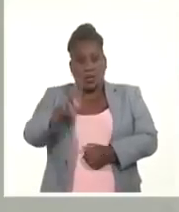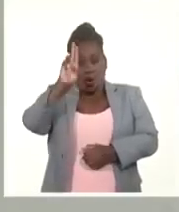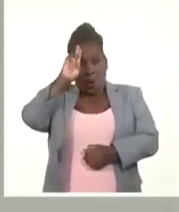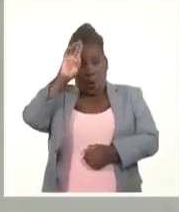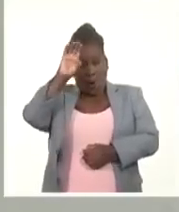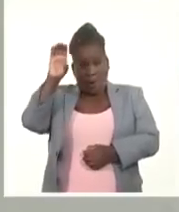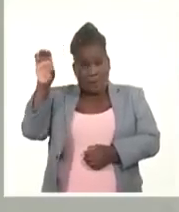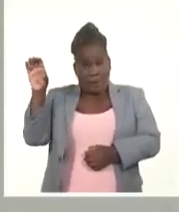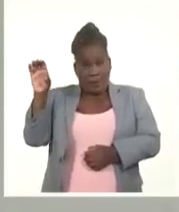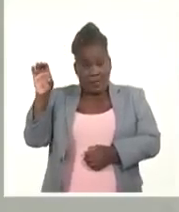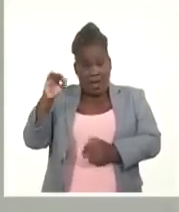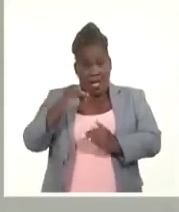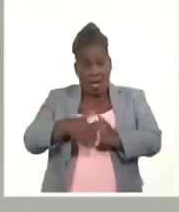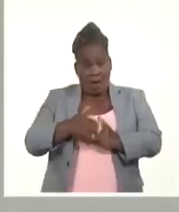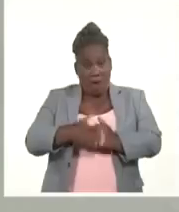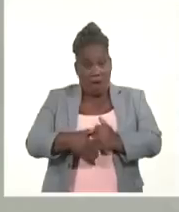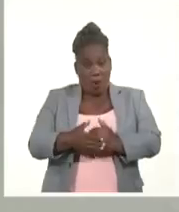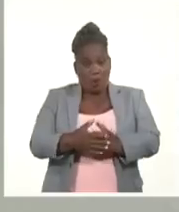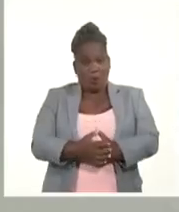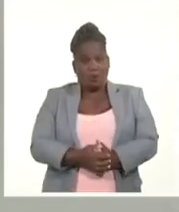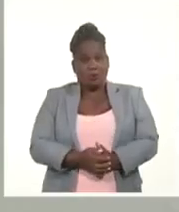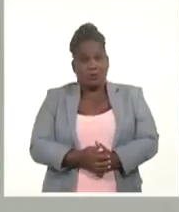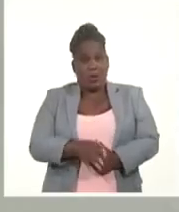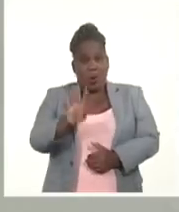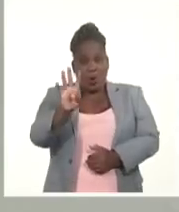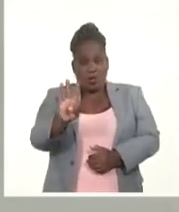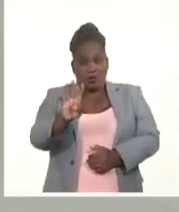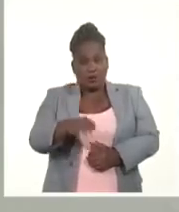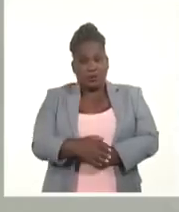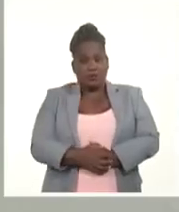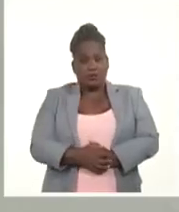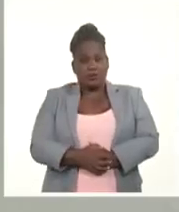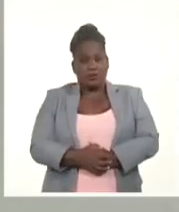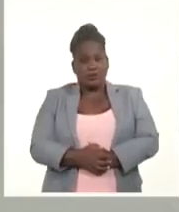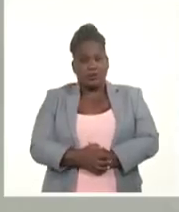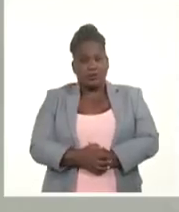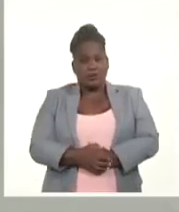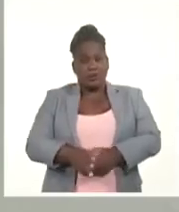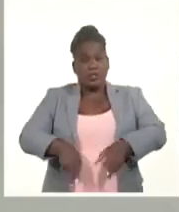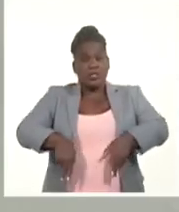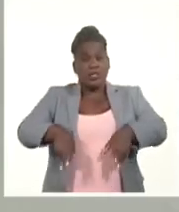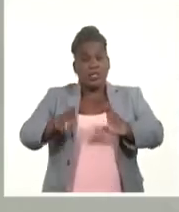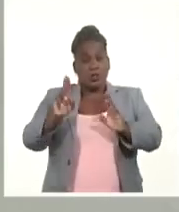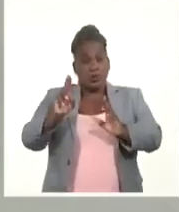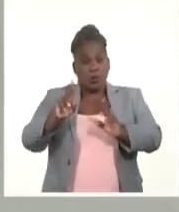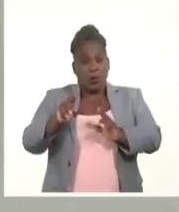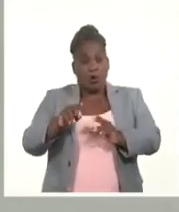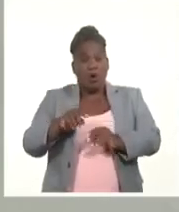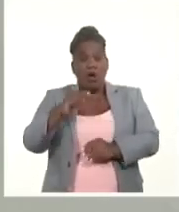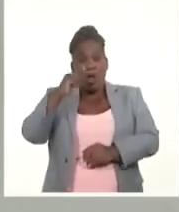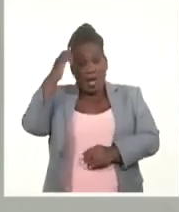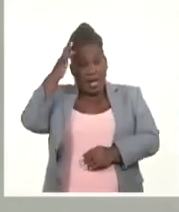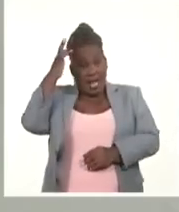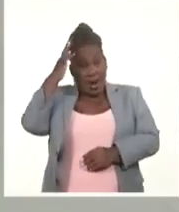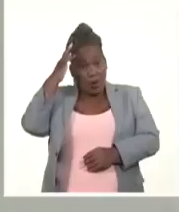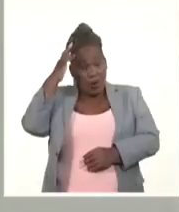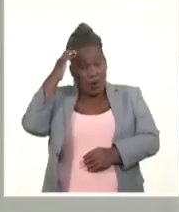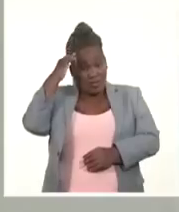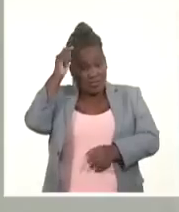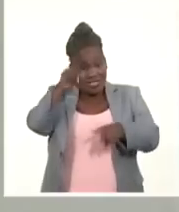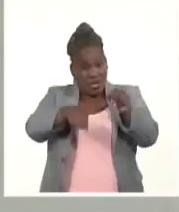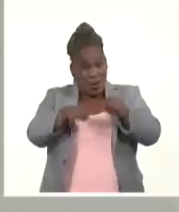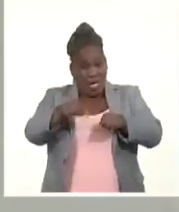Clínico Quirúrgico Hermanos Amejeira, 4 pacientes, el Instituto de Neurología y Neurocirugía,